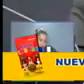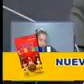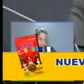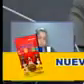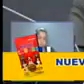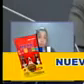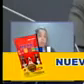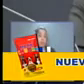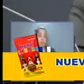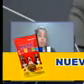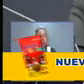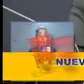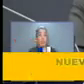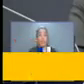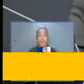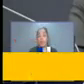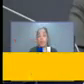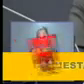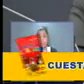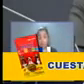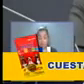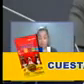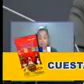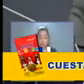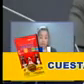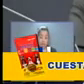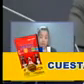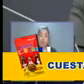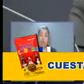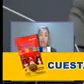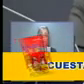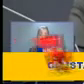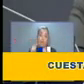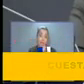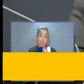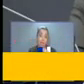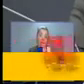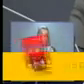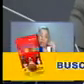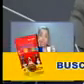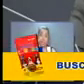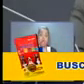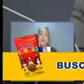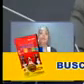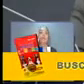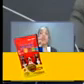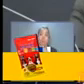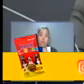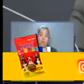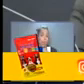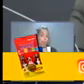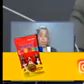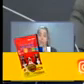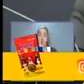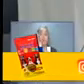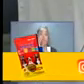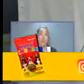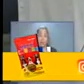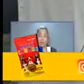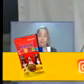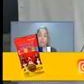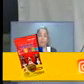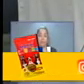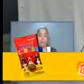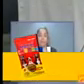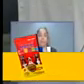diputados anteriormente han sido señalados por el intento de conspirar para dividir el partido oficial lista Nuevas Ideas y al persuadir